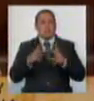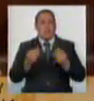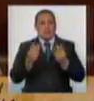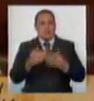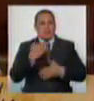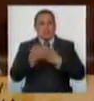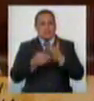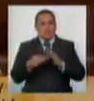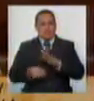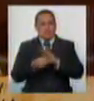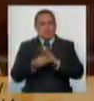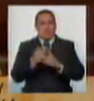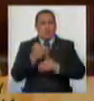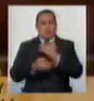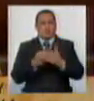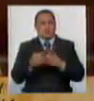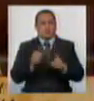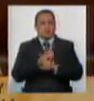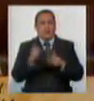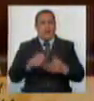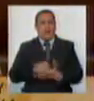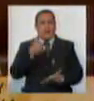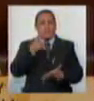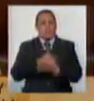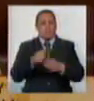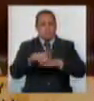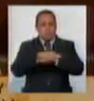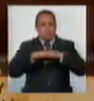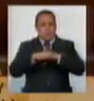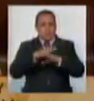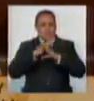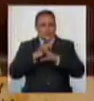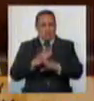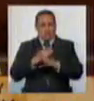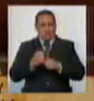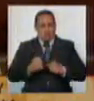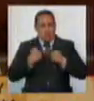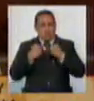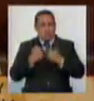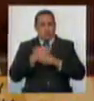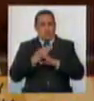se imponga. Aprobamos el Plan Nacional de Lucha contra la Corrupción